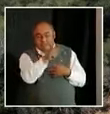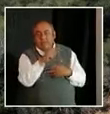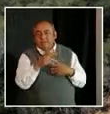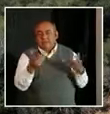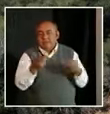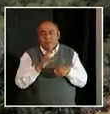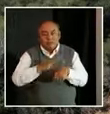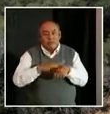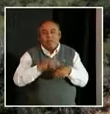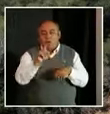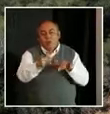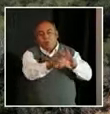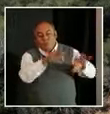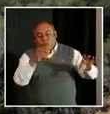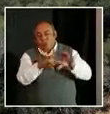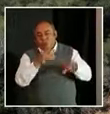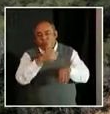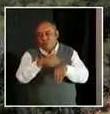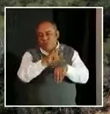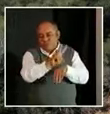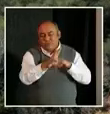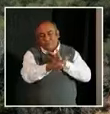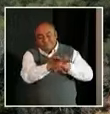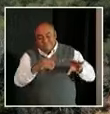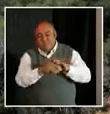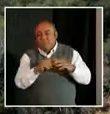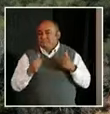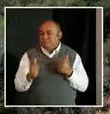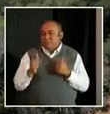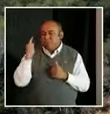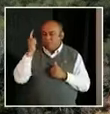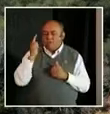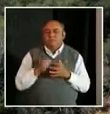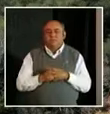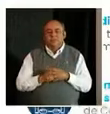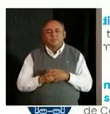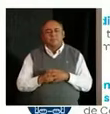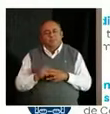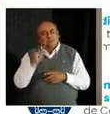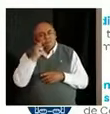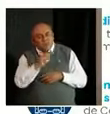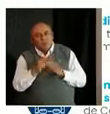vemos ahorita ya pues los avances que se están dando en el lugar.